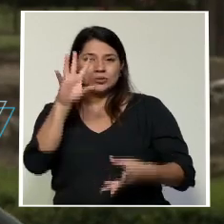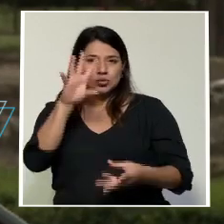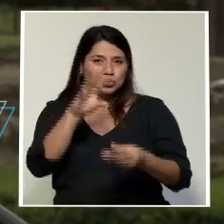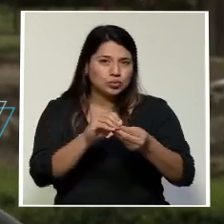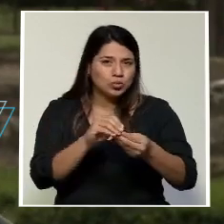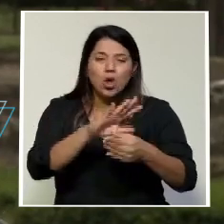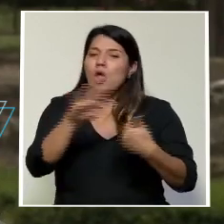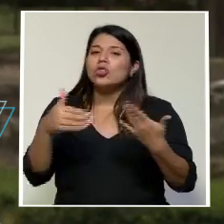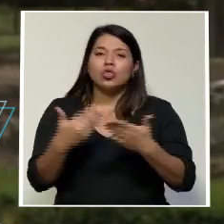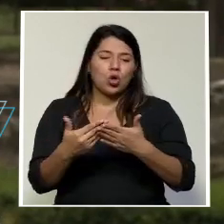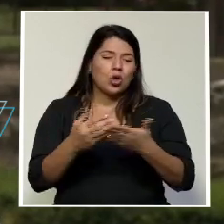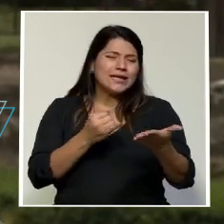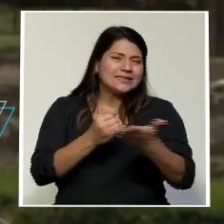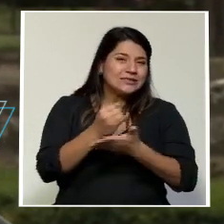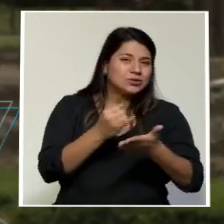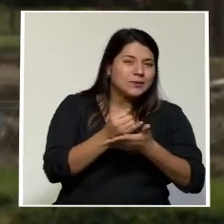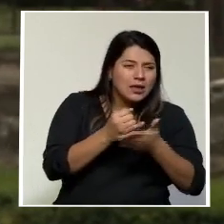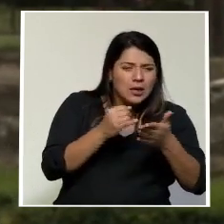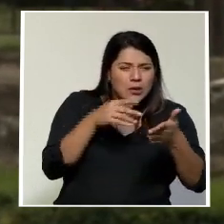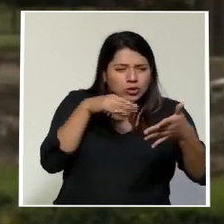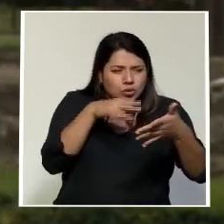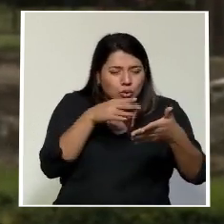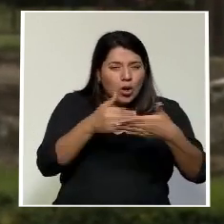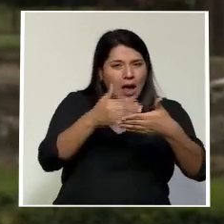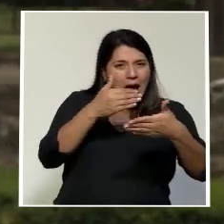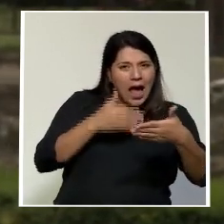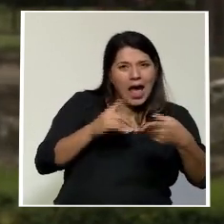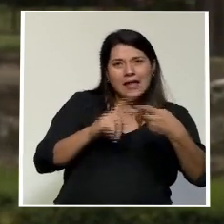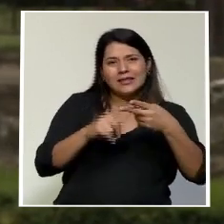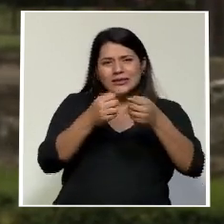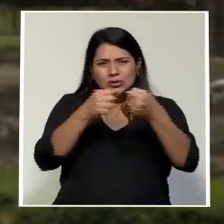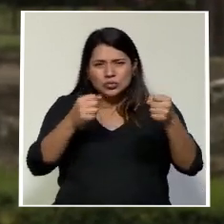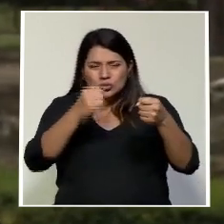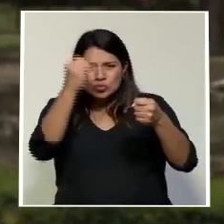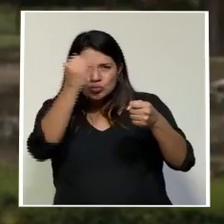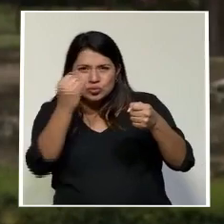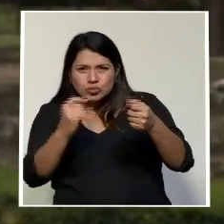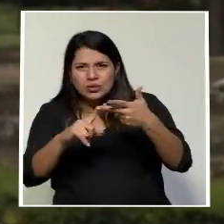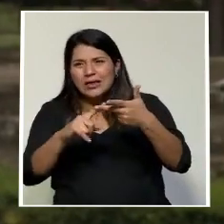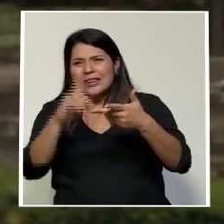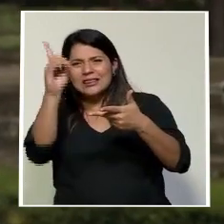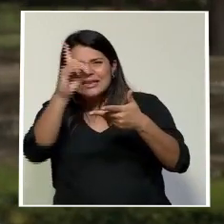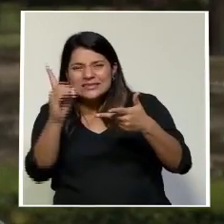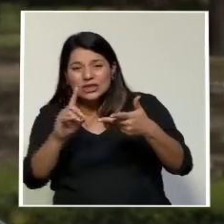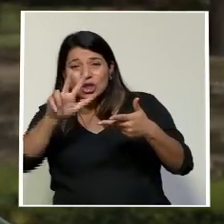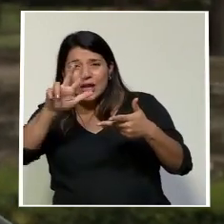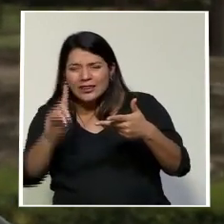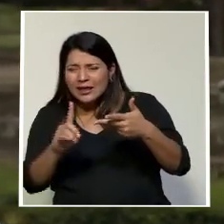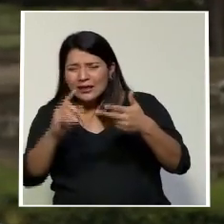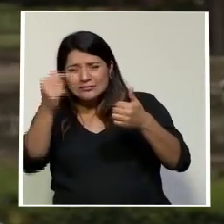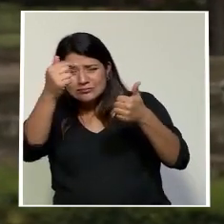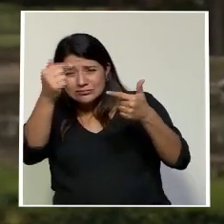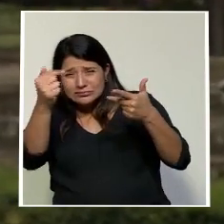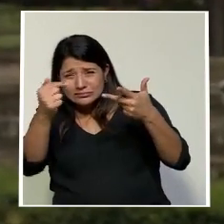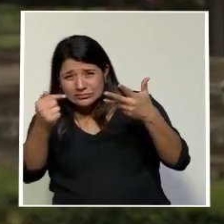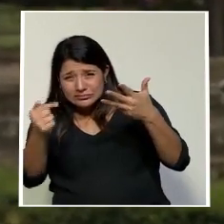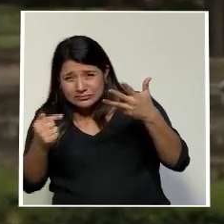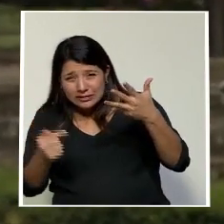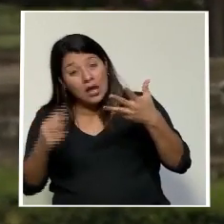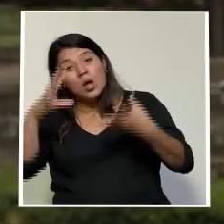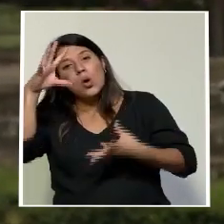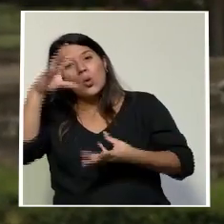estudios de suelo, planos constructivos, diseño estructural, diseños en 3D, todo lo que ha habido que hacer para ir logrando las diferentes